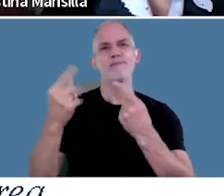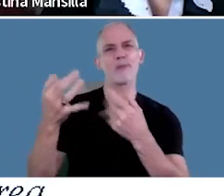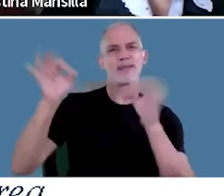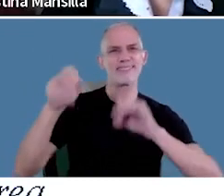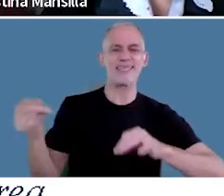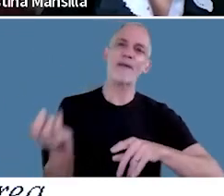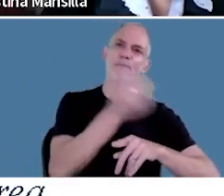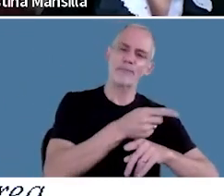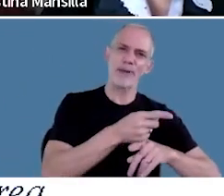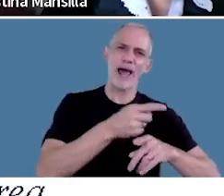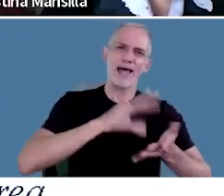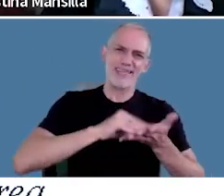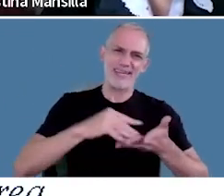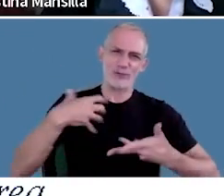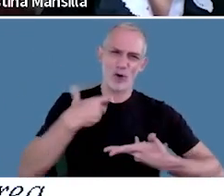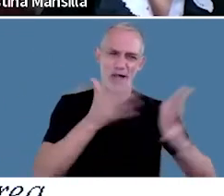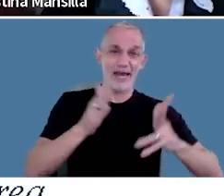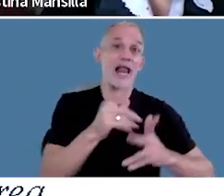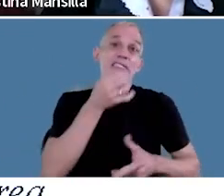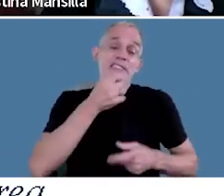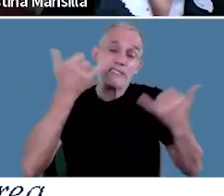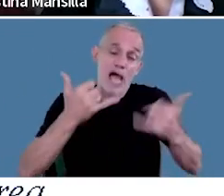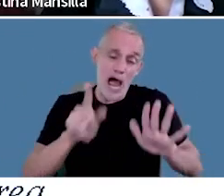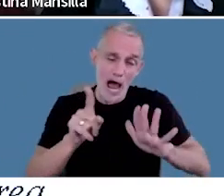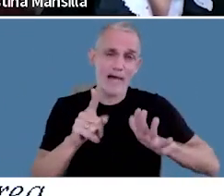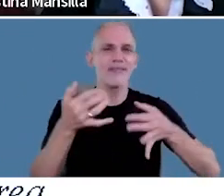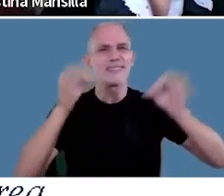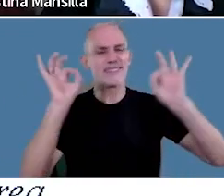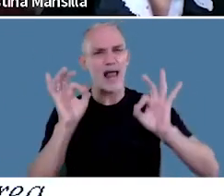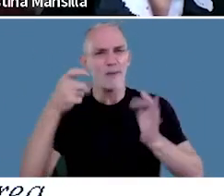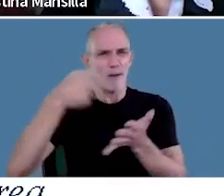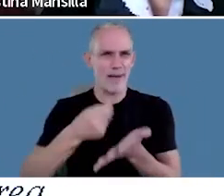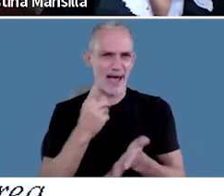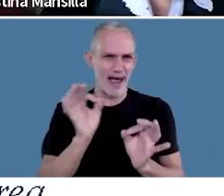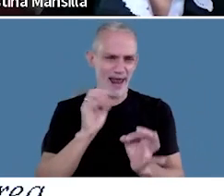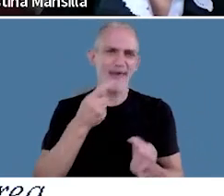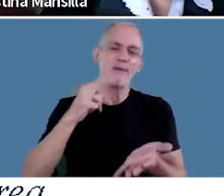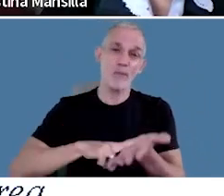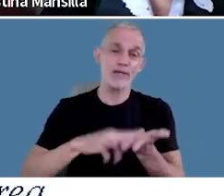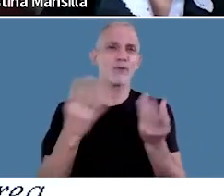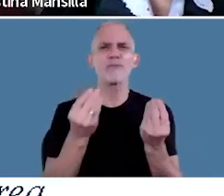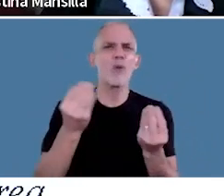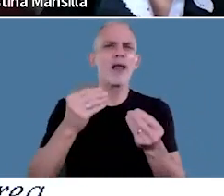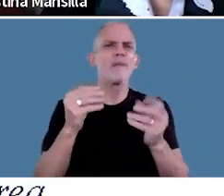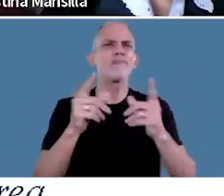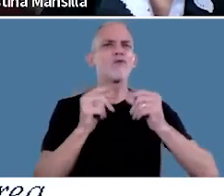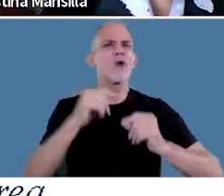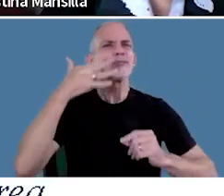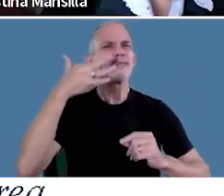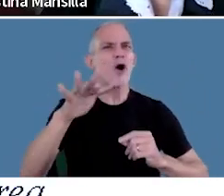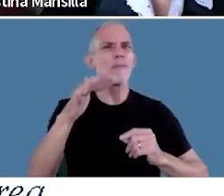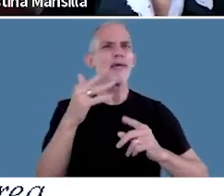y volvemos a insistir, salvo que se encuentren exceptuadas. ¿Qué es lo que define la